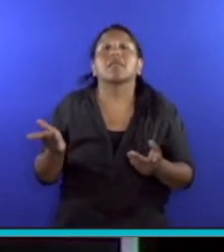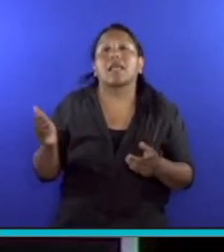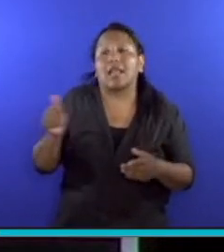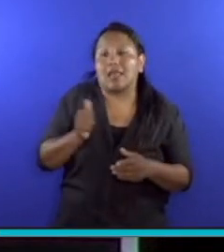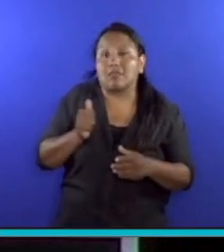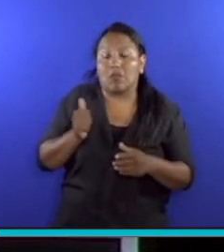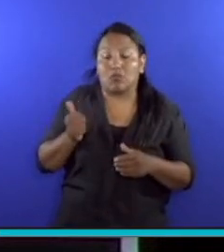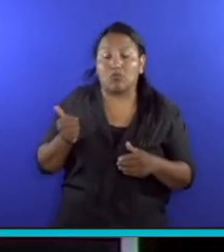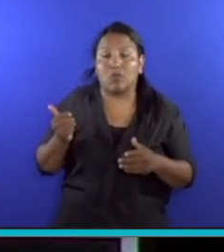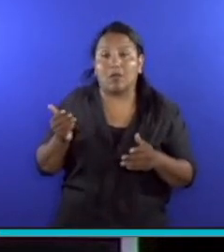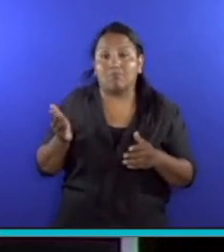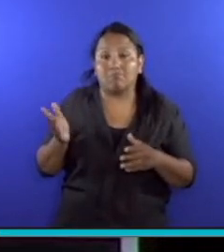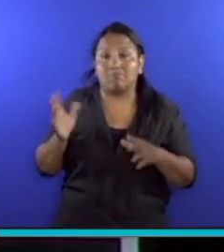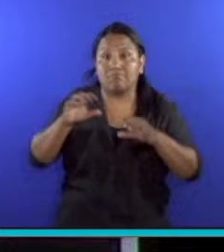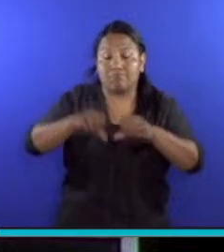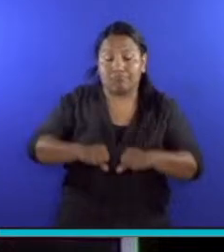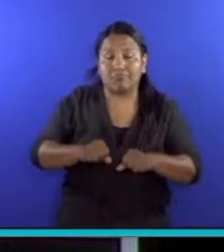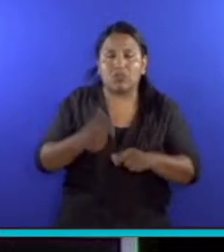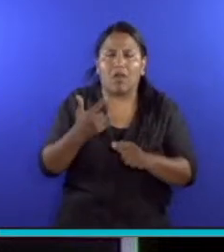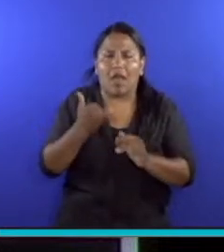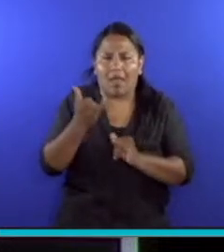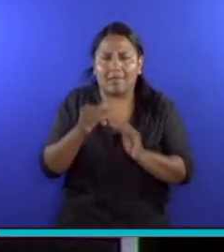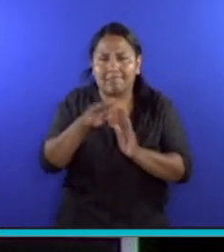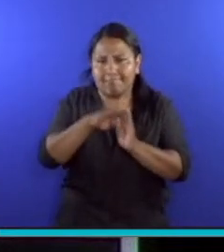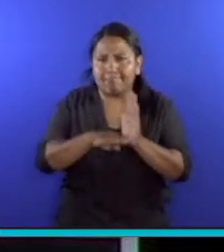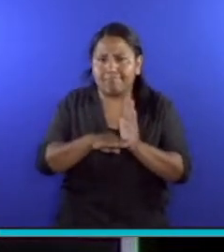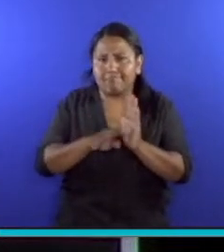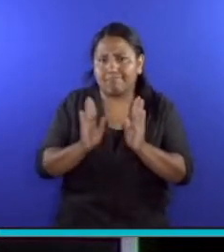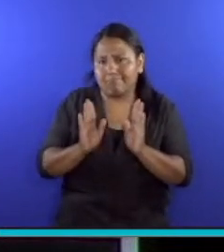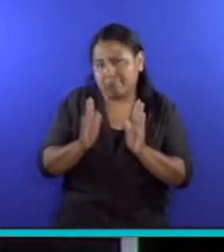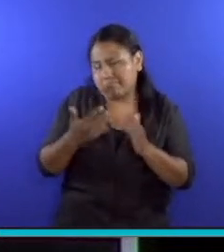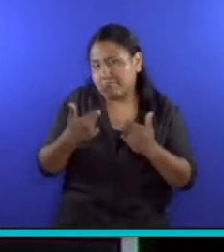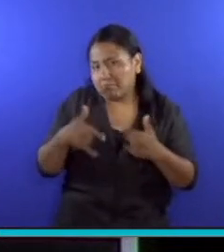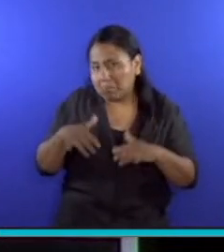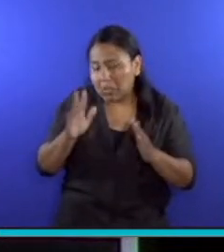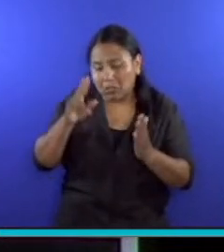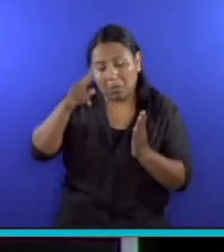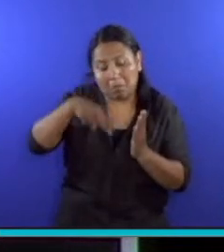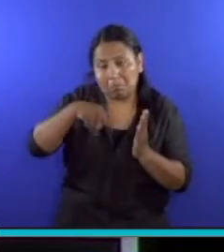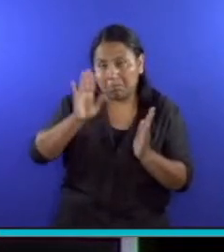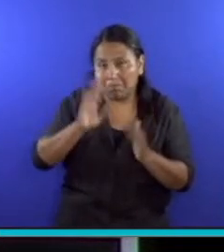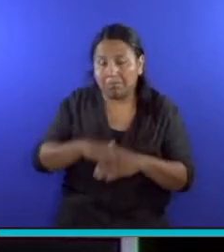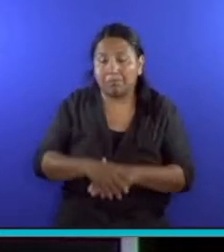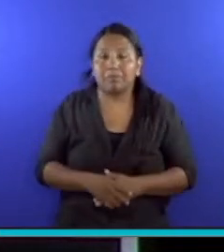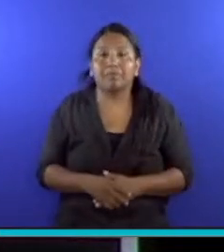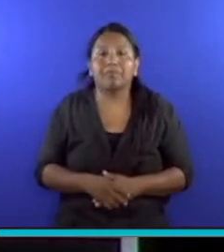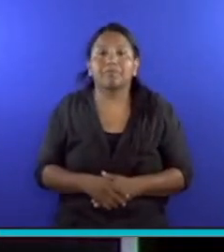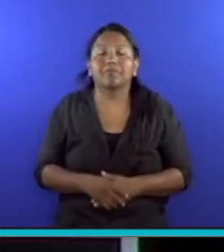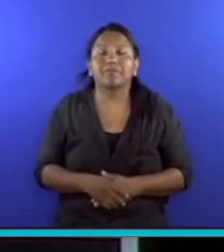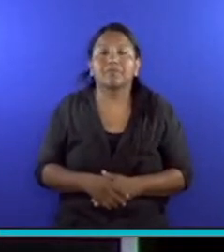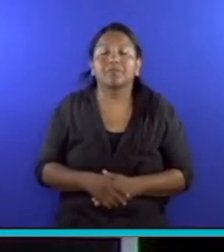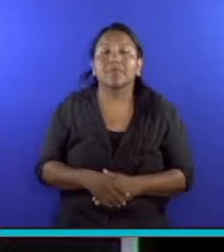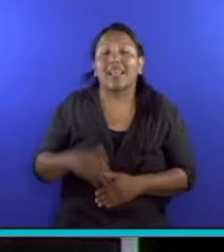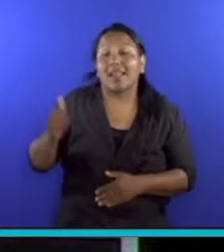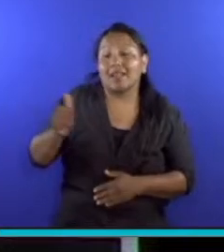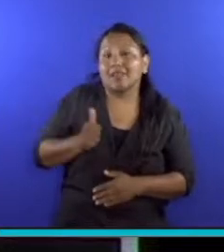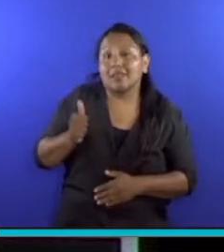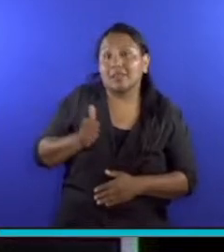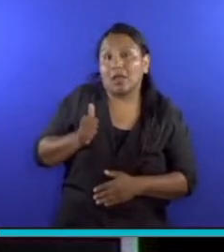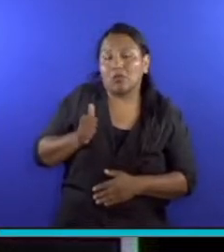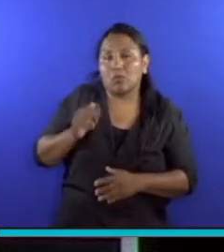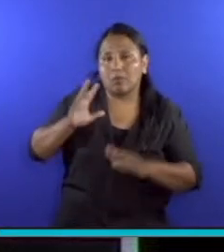aquí algunos datos, por eso miro aquí. Desde que se instauró la dictadura fue